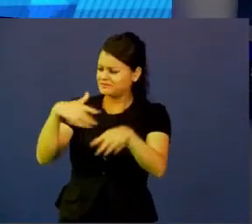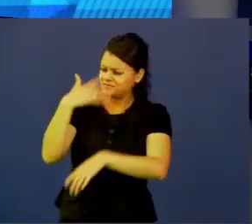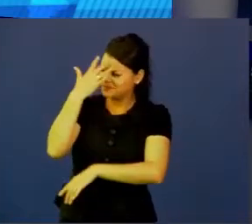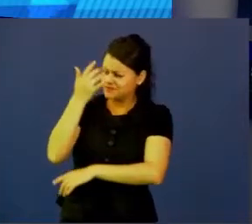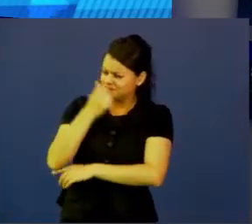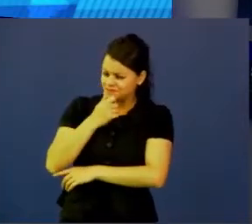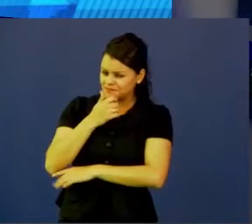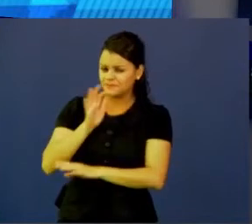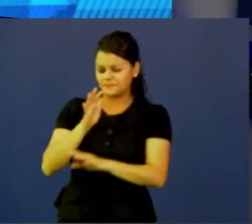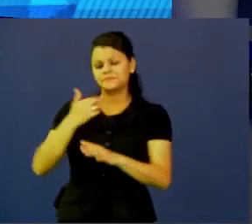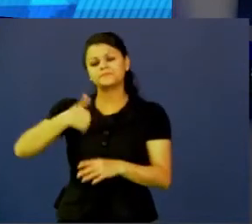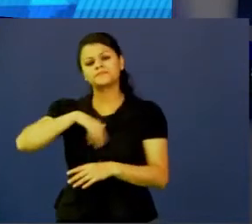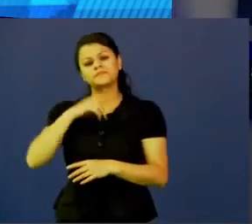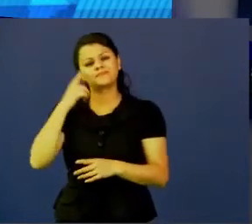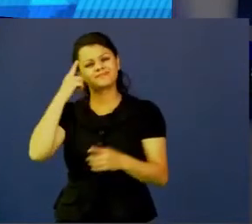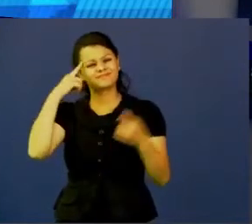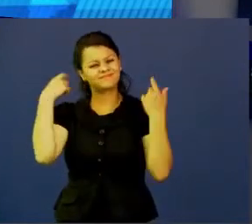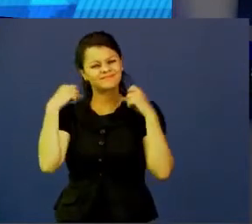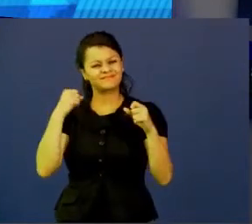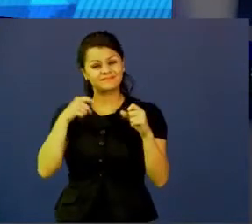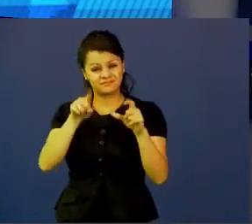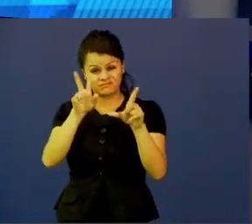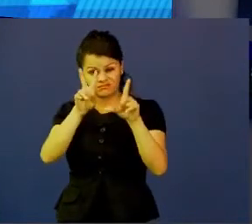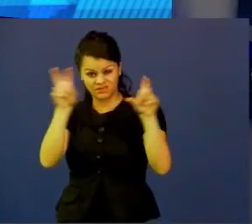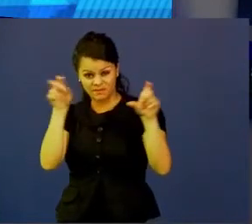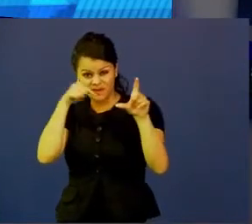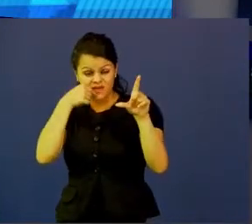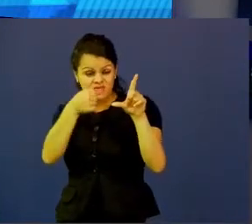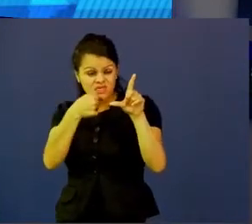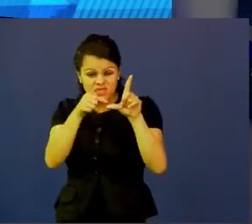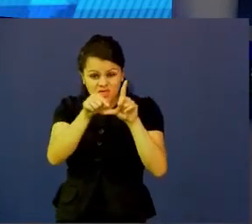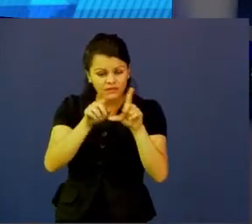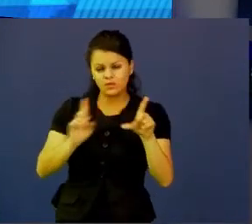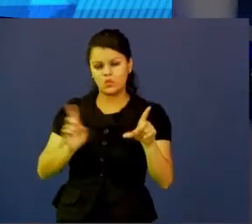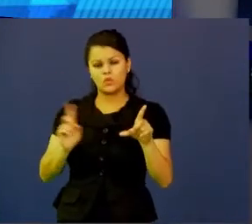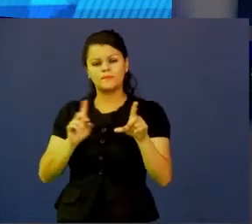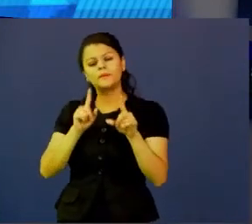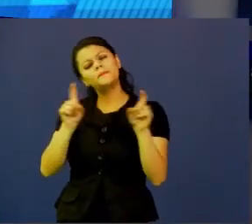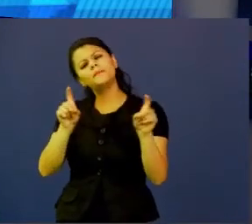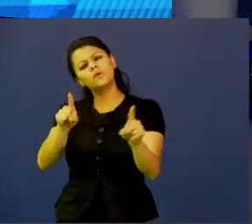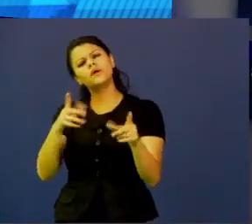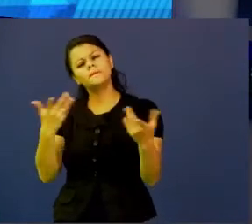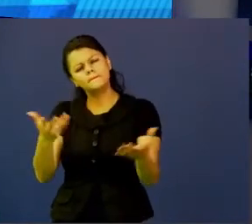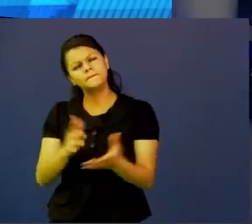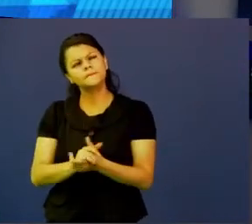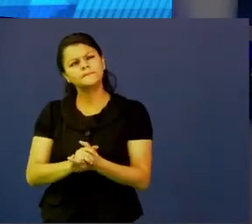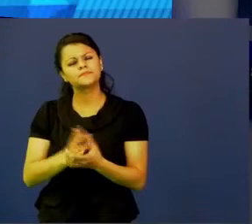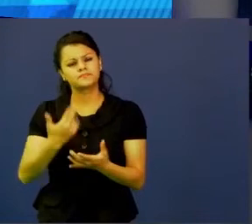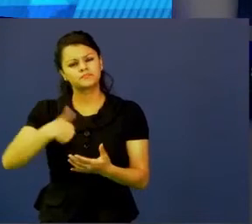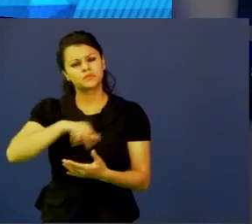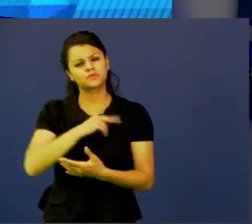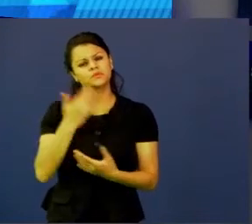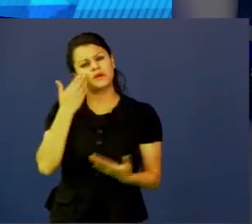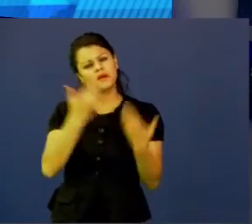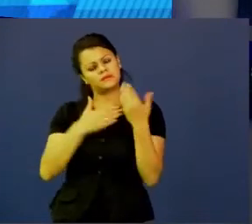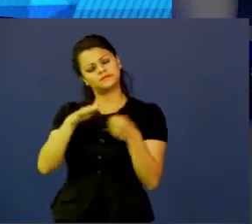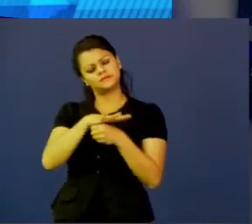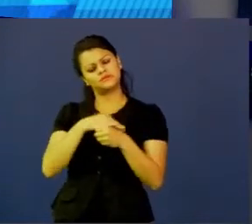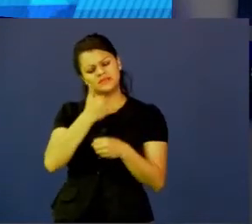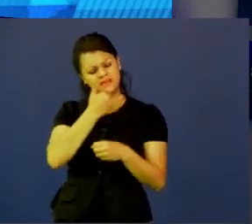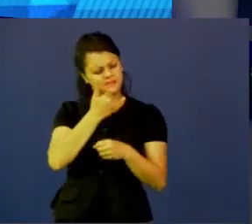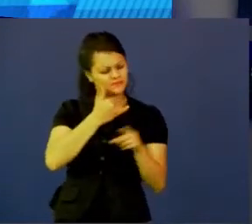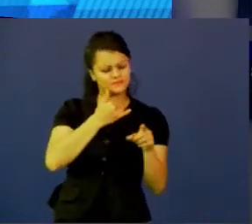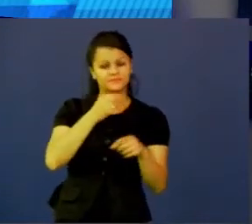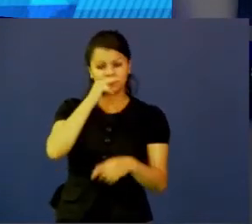de nosotros no fue en torno al contenido, sino que la pregunta fue esta. En el momento en que nosotros analizamos el caso,